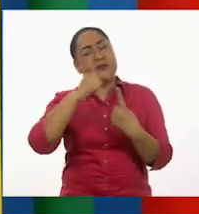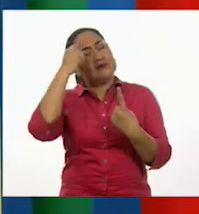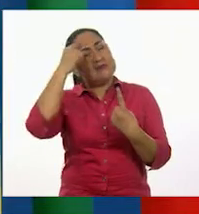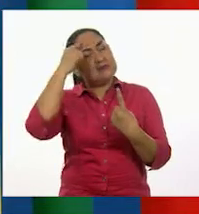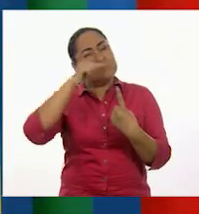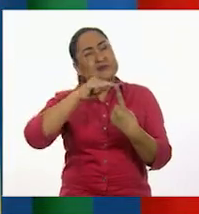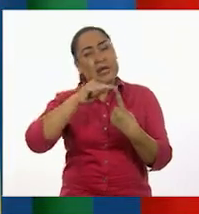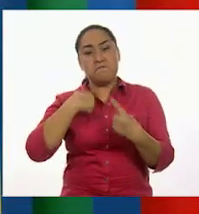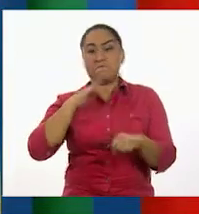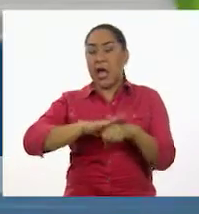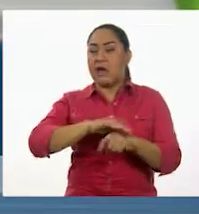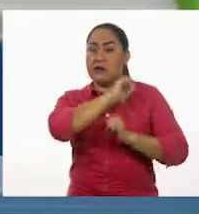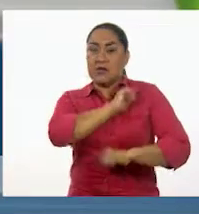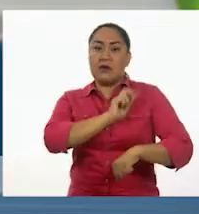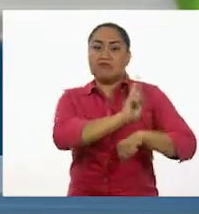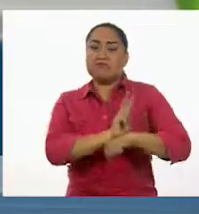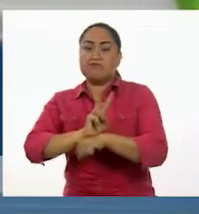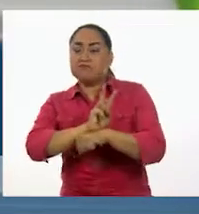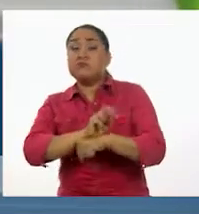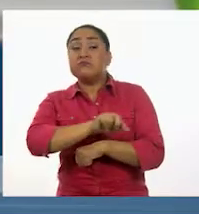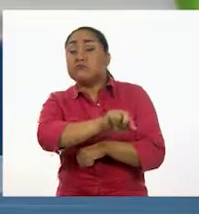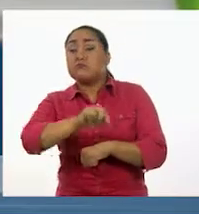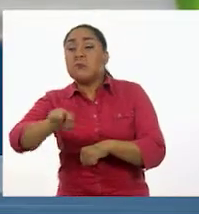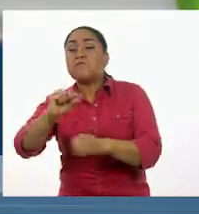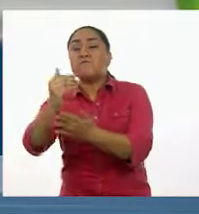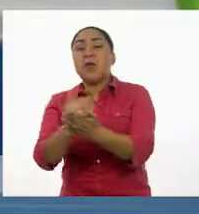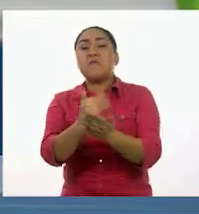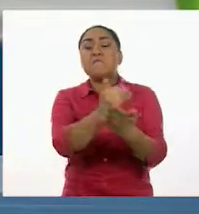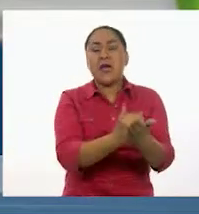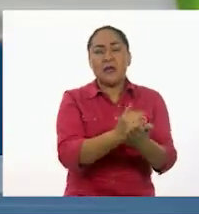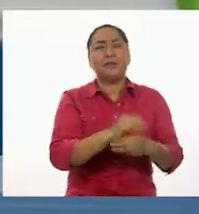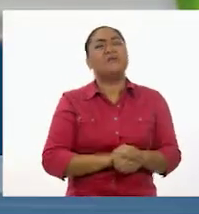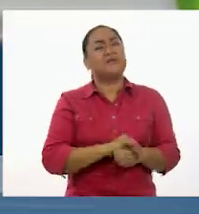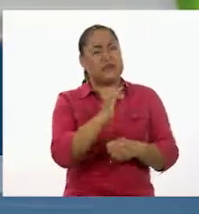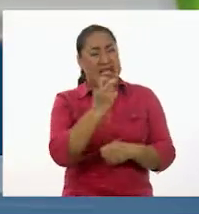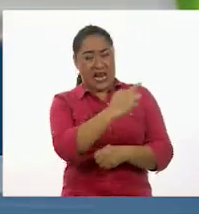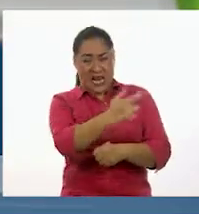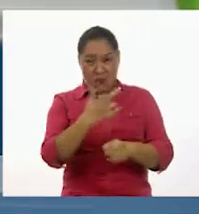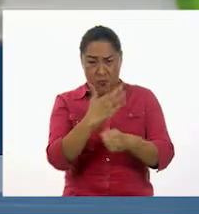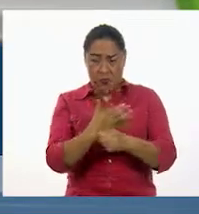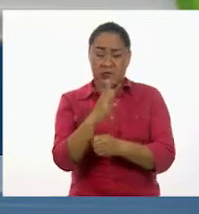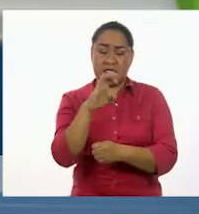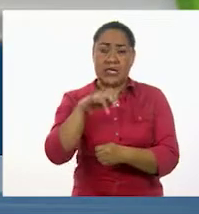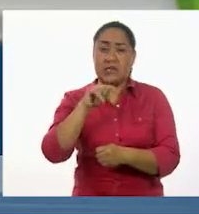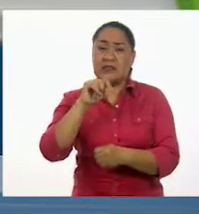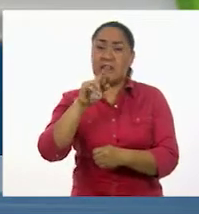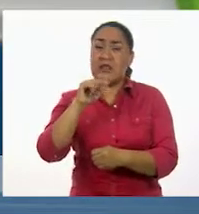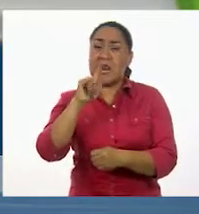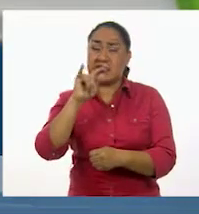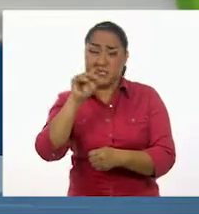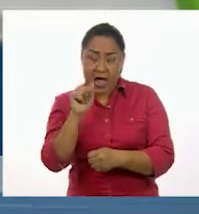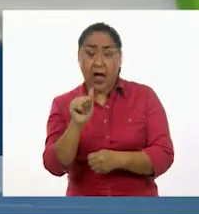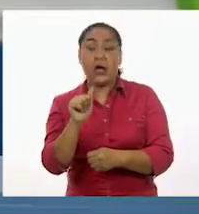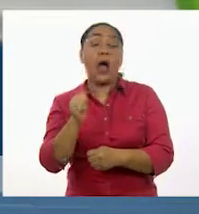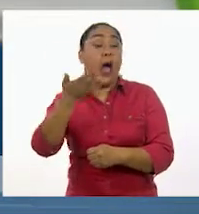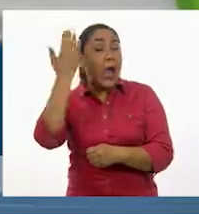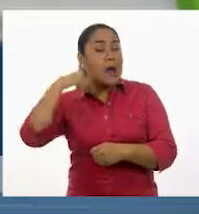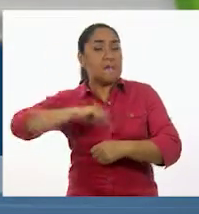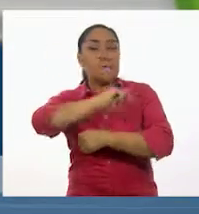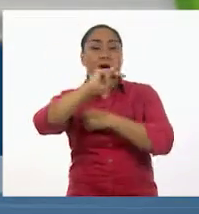demás poderes también. Sí. Además, en la República Centralista, el país estaba dividido en